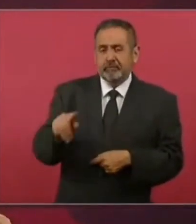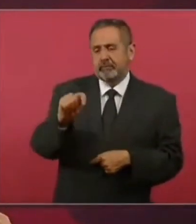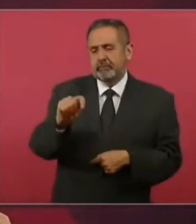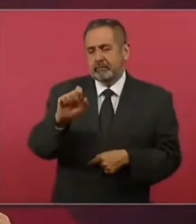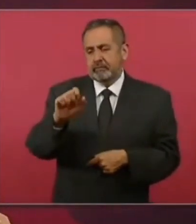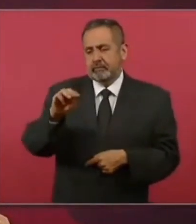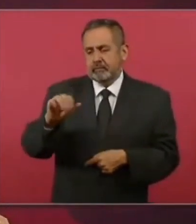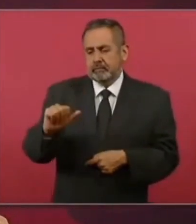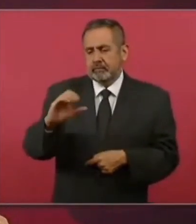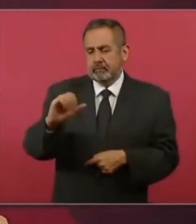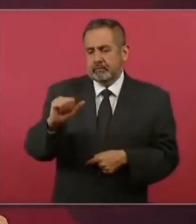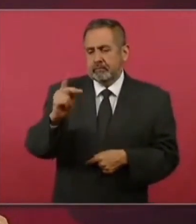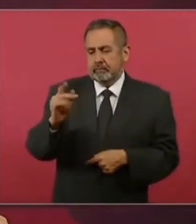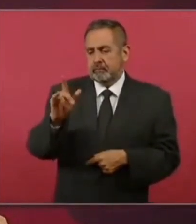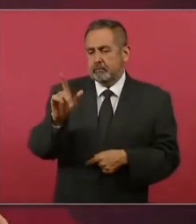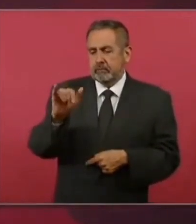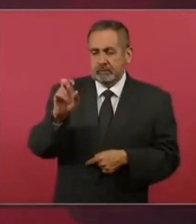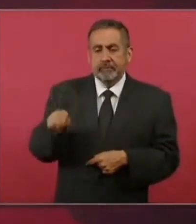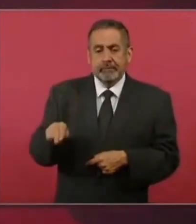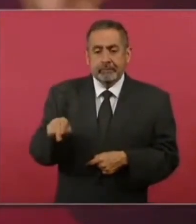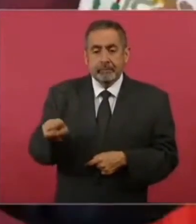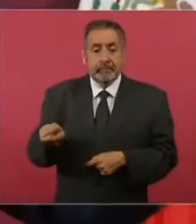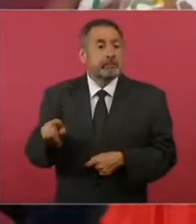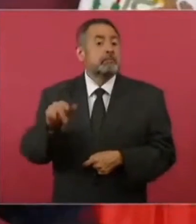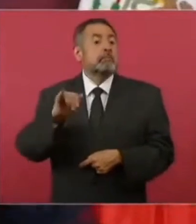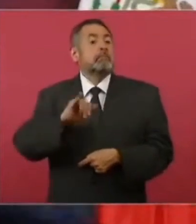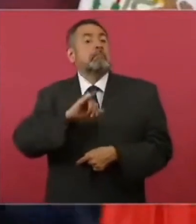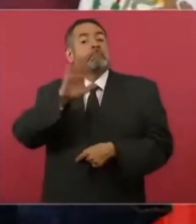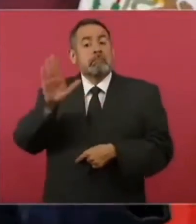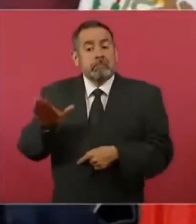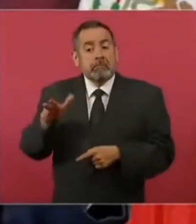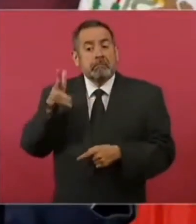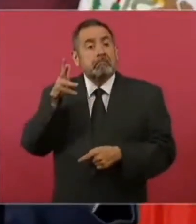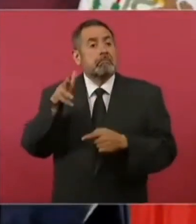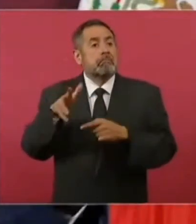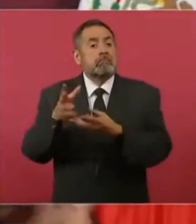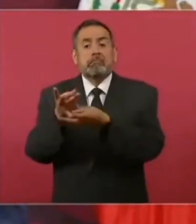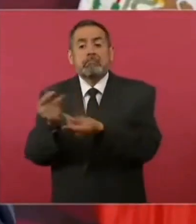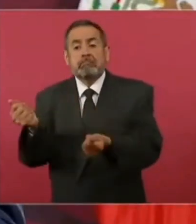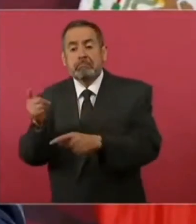Temacapulín, que estaba condenado a desaparecer